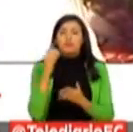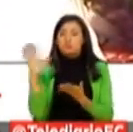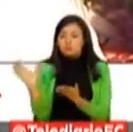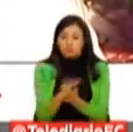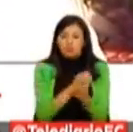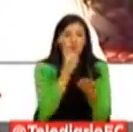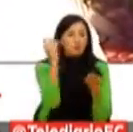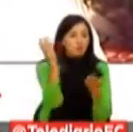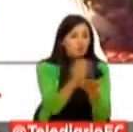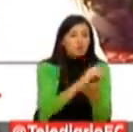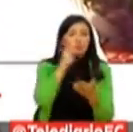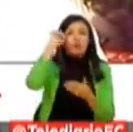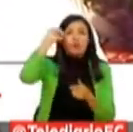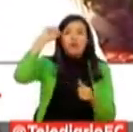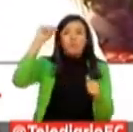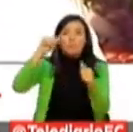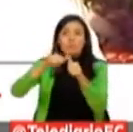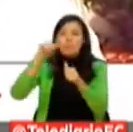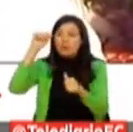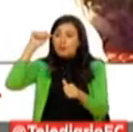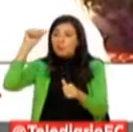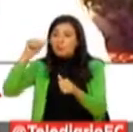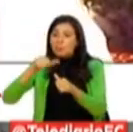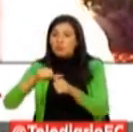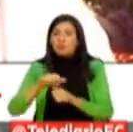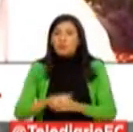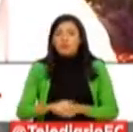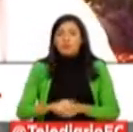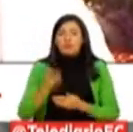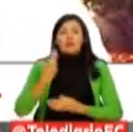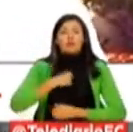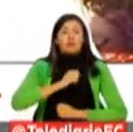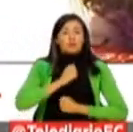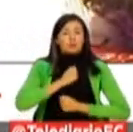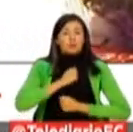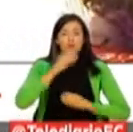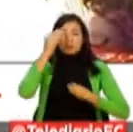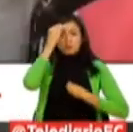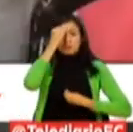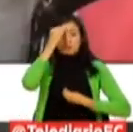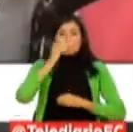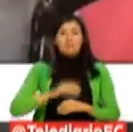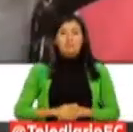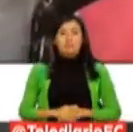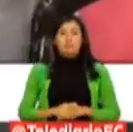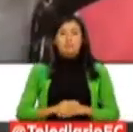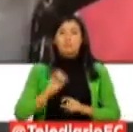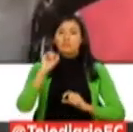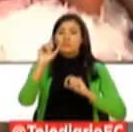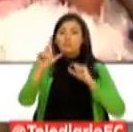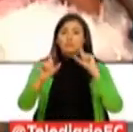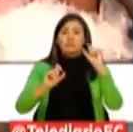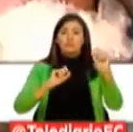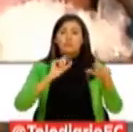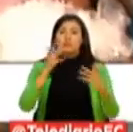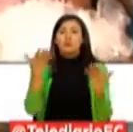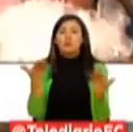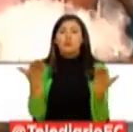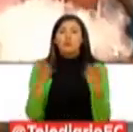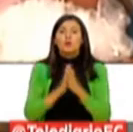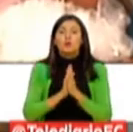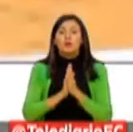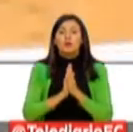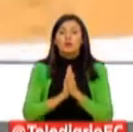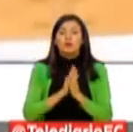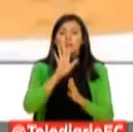rescatar nuestra comida típica ecuatoriana, nuestros valores culturales. Los precios de la fanesca en este lugar oscilan